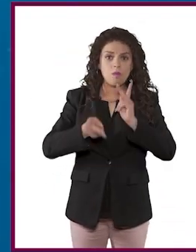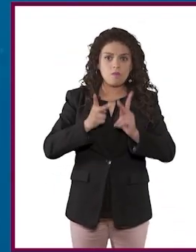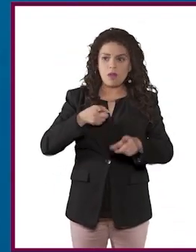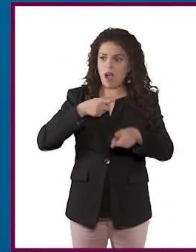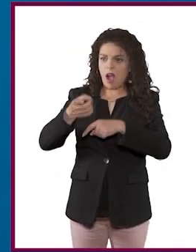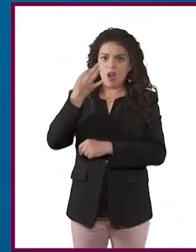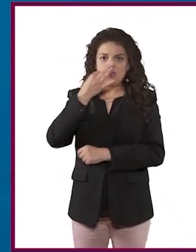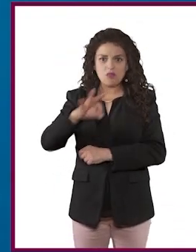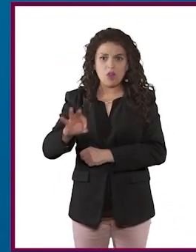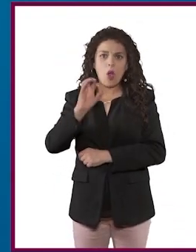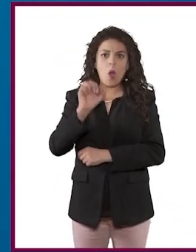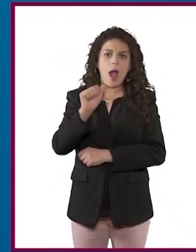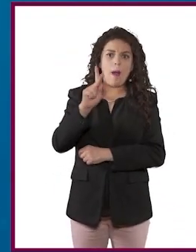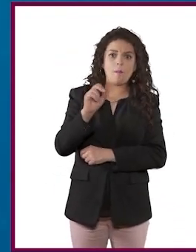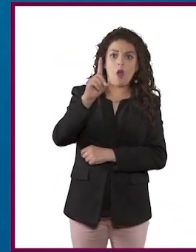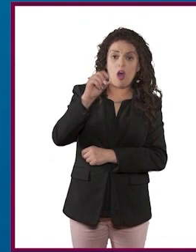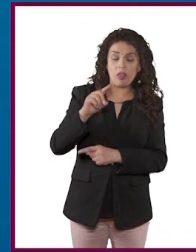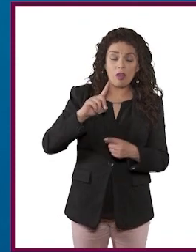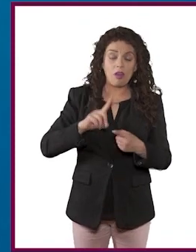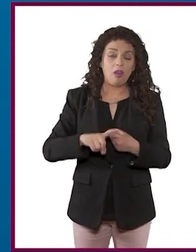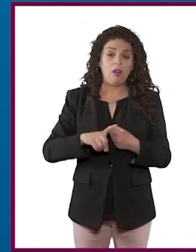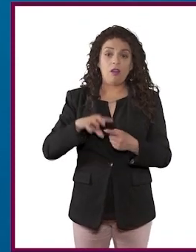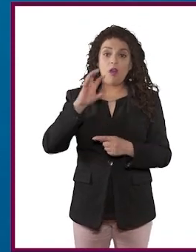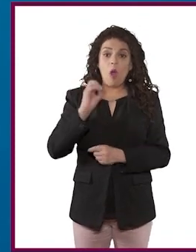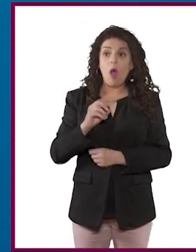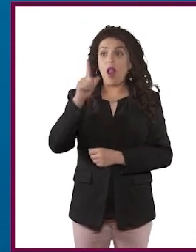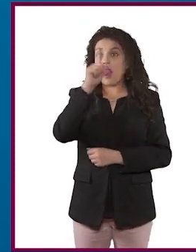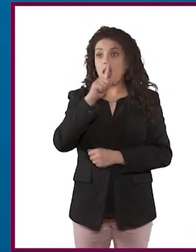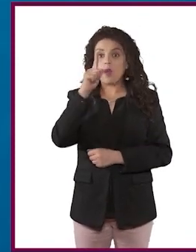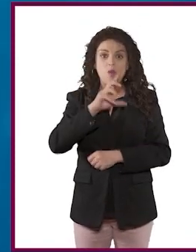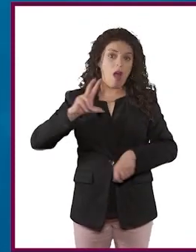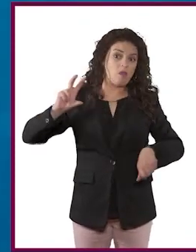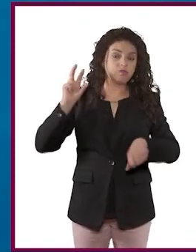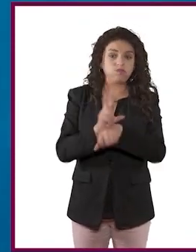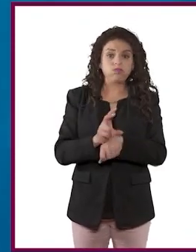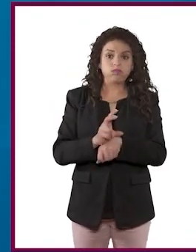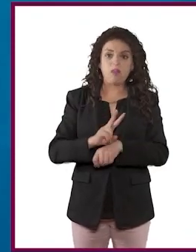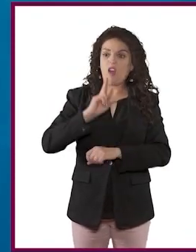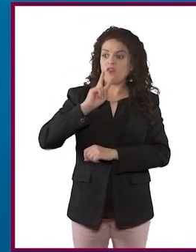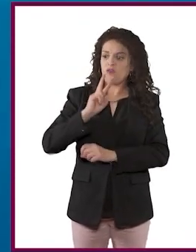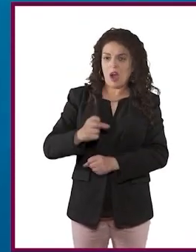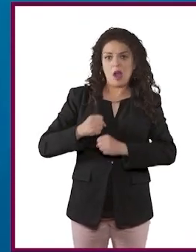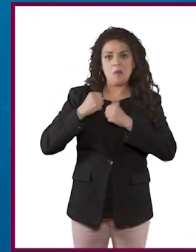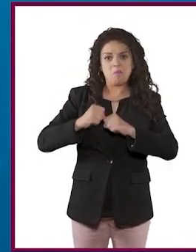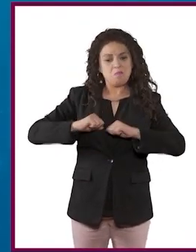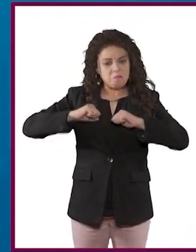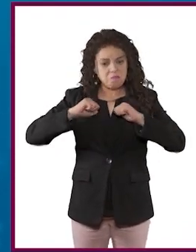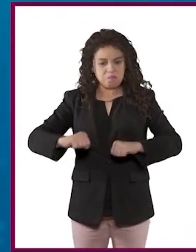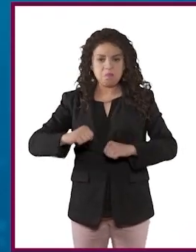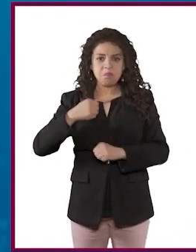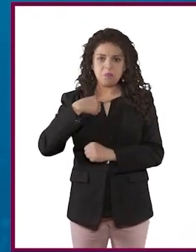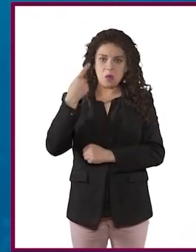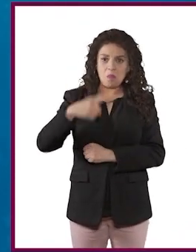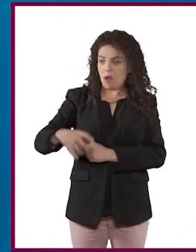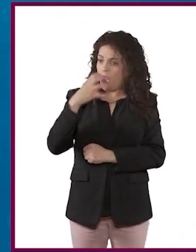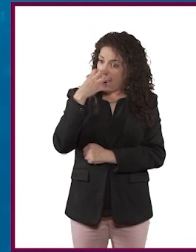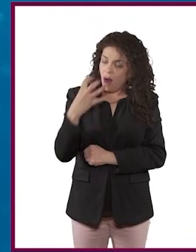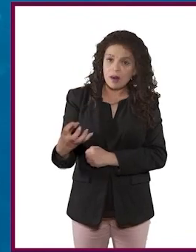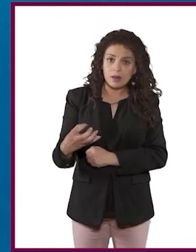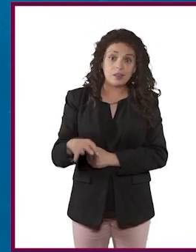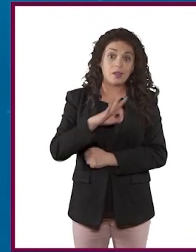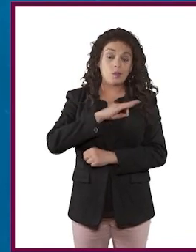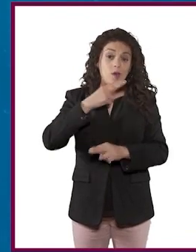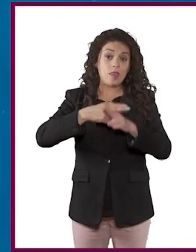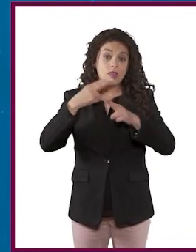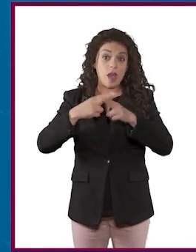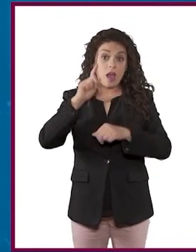inapropiadas, insultos, apodos humillantes, lenguaje machista, tonos de voz agresivos, gritos y puede llegar a